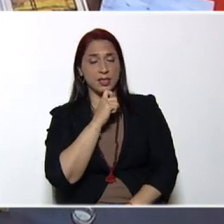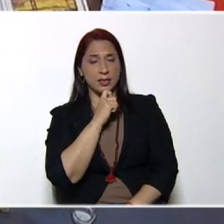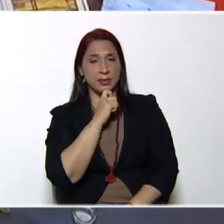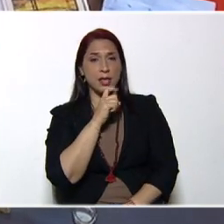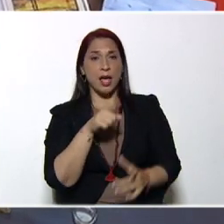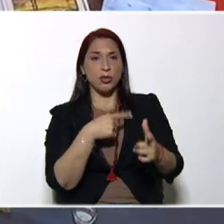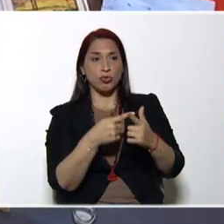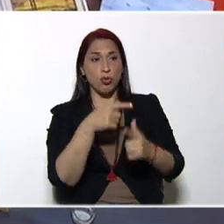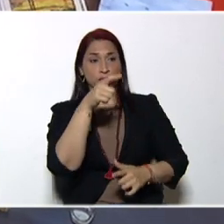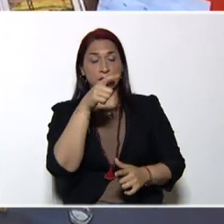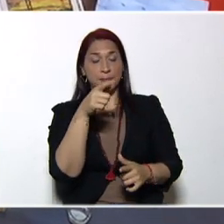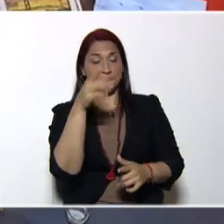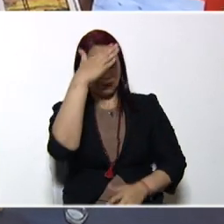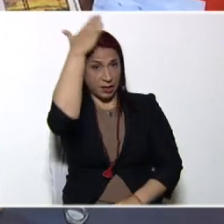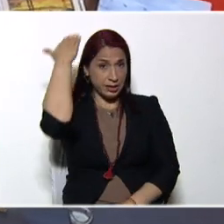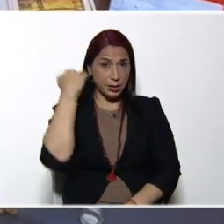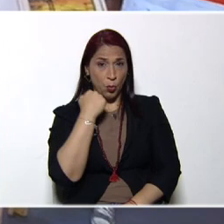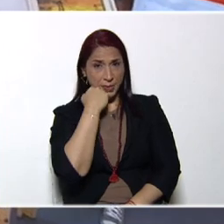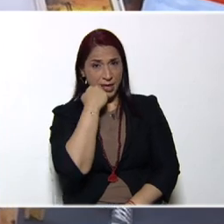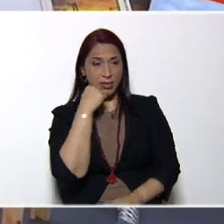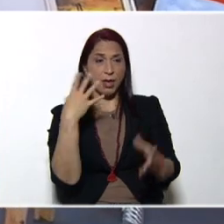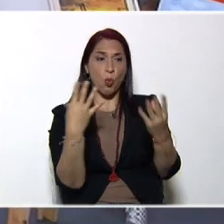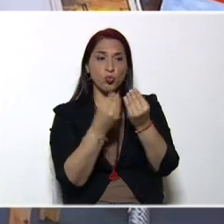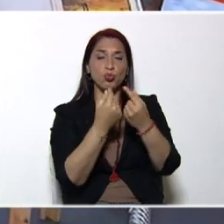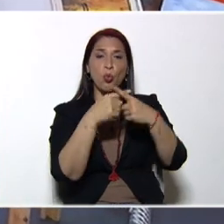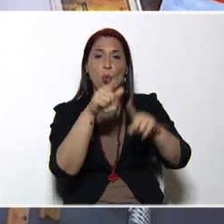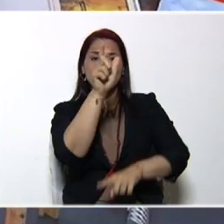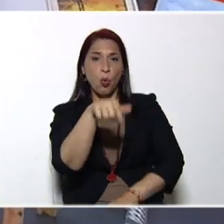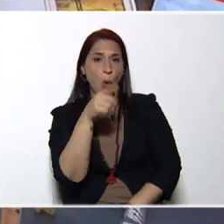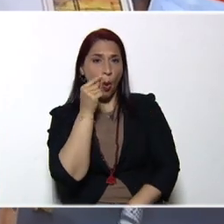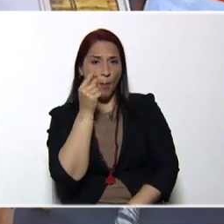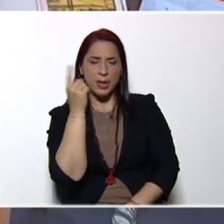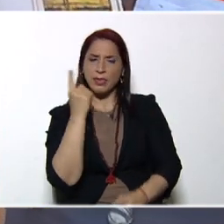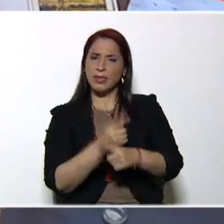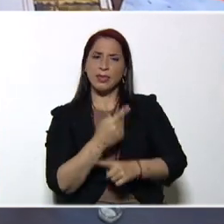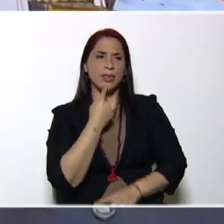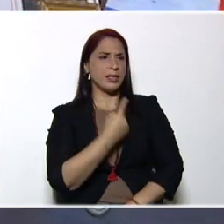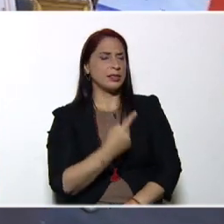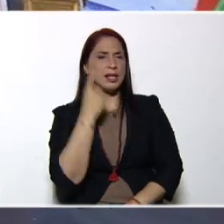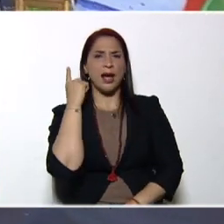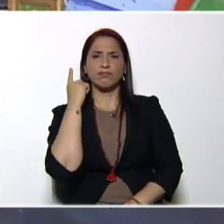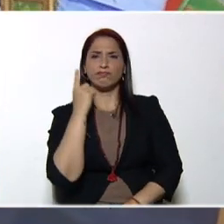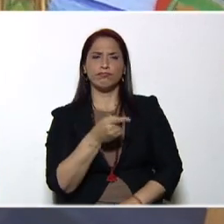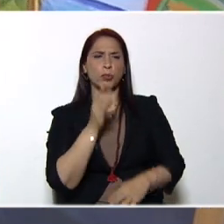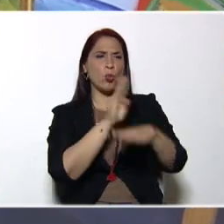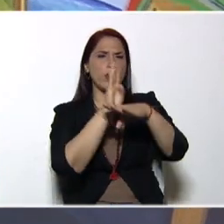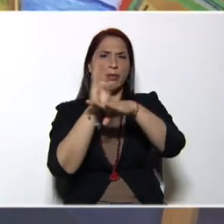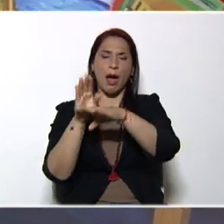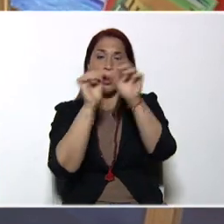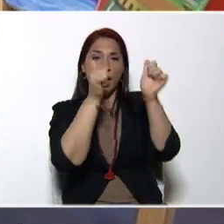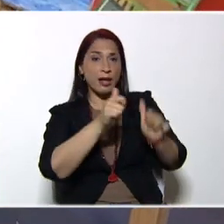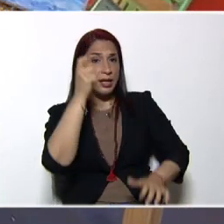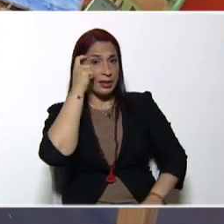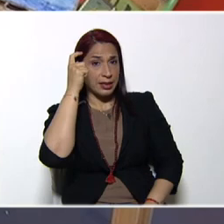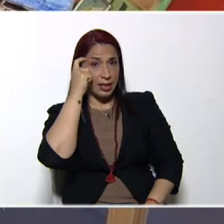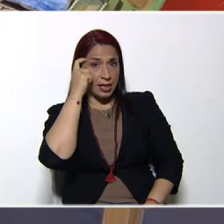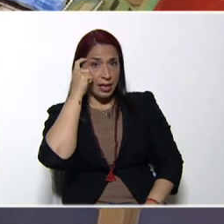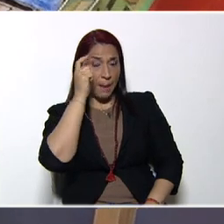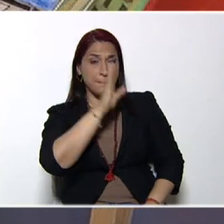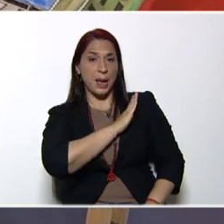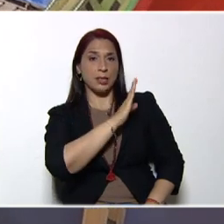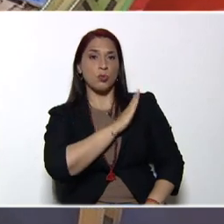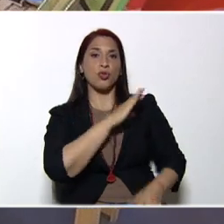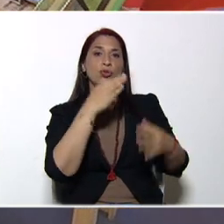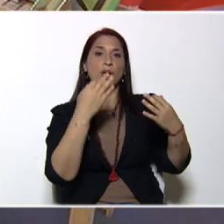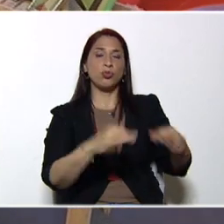señor Bacomé, que era experto en artes, decía que había que preservar las artes. Entonces, el Día del Patrimonio Cultural y